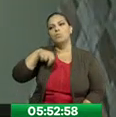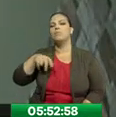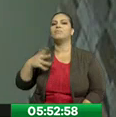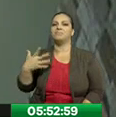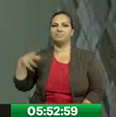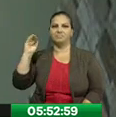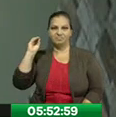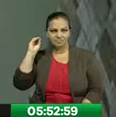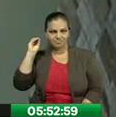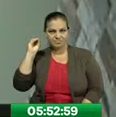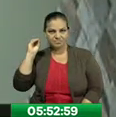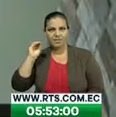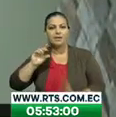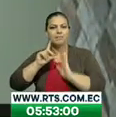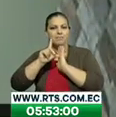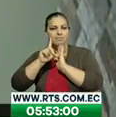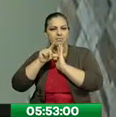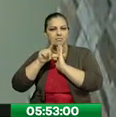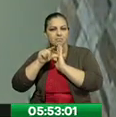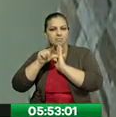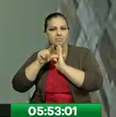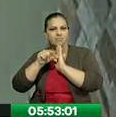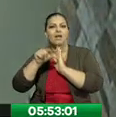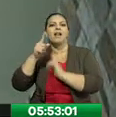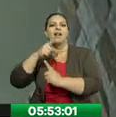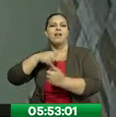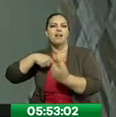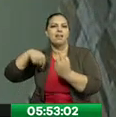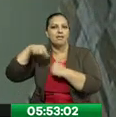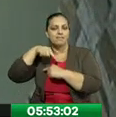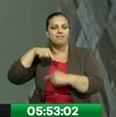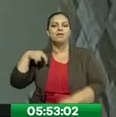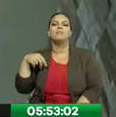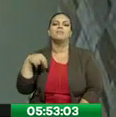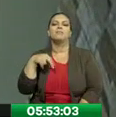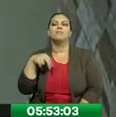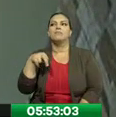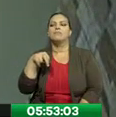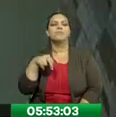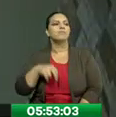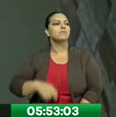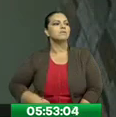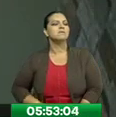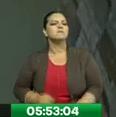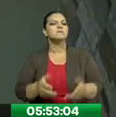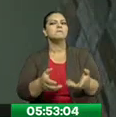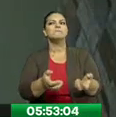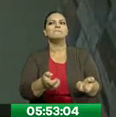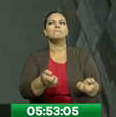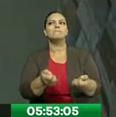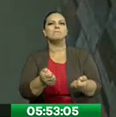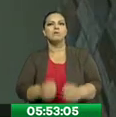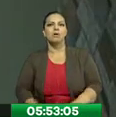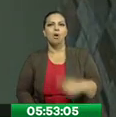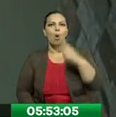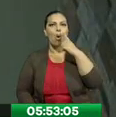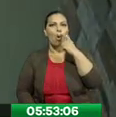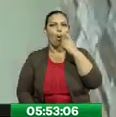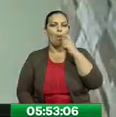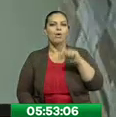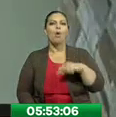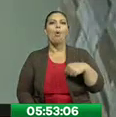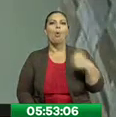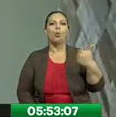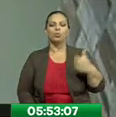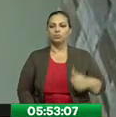Pocos minutos después, regresa. Esta vez intenta moverla, pero un morador se percata de su accionar y sale de